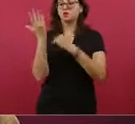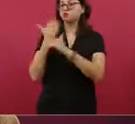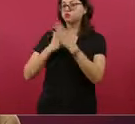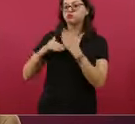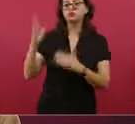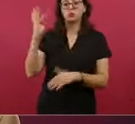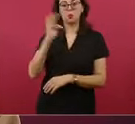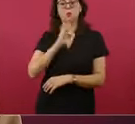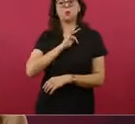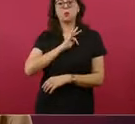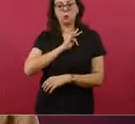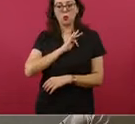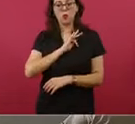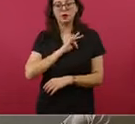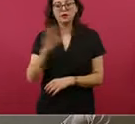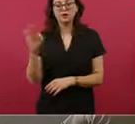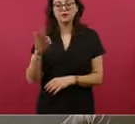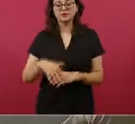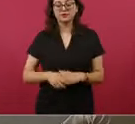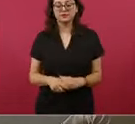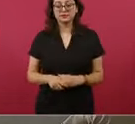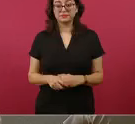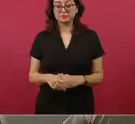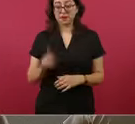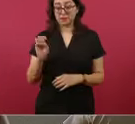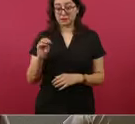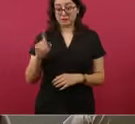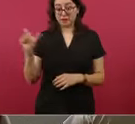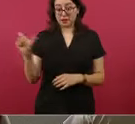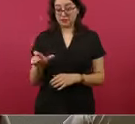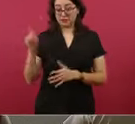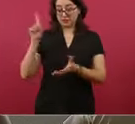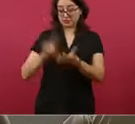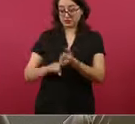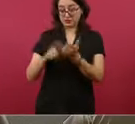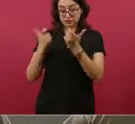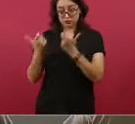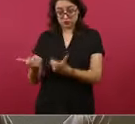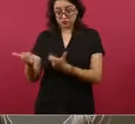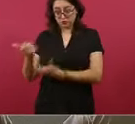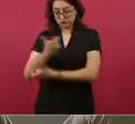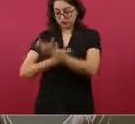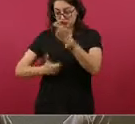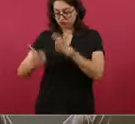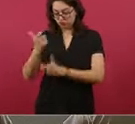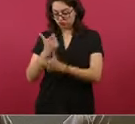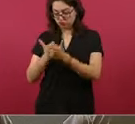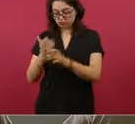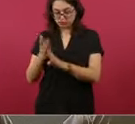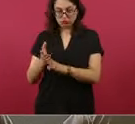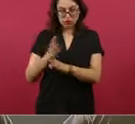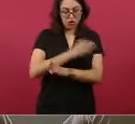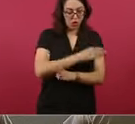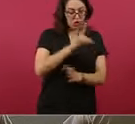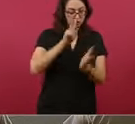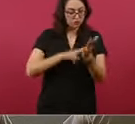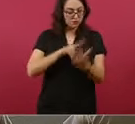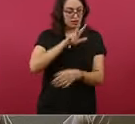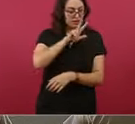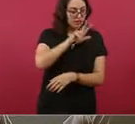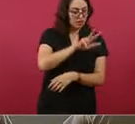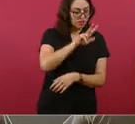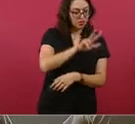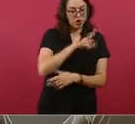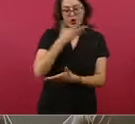que imperaba. El balance financiero de Pemex en el flujo de efectivo antes que iniciara la administración del presidente López